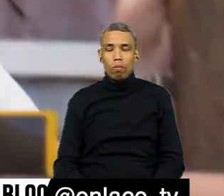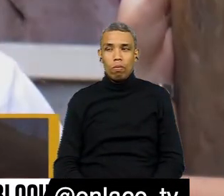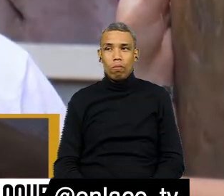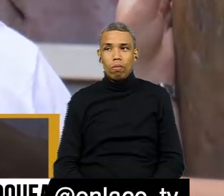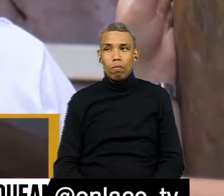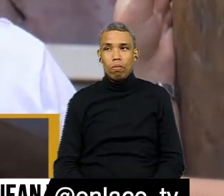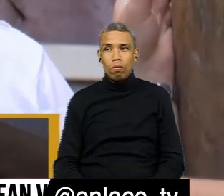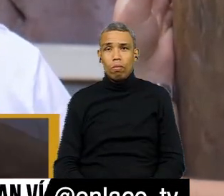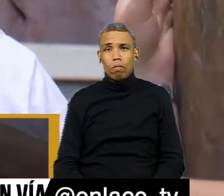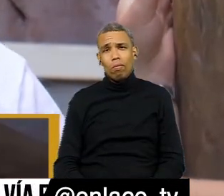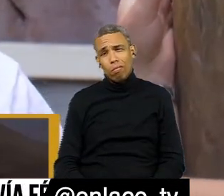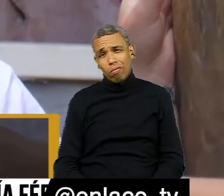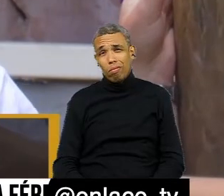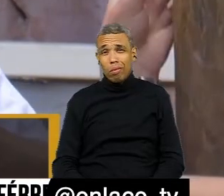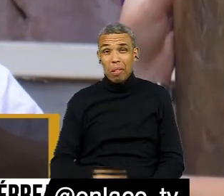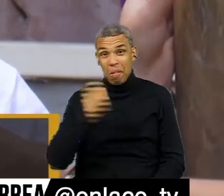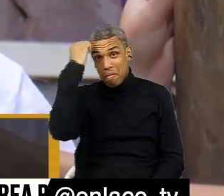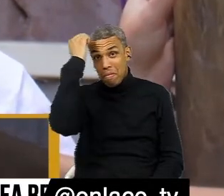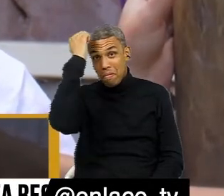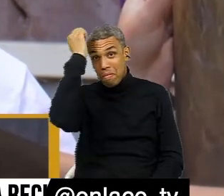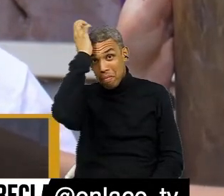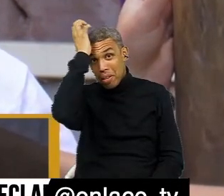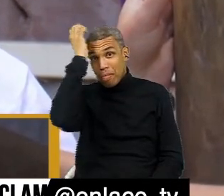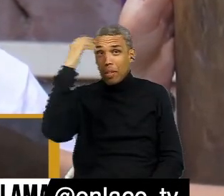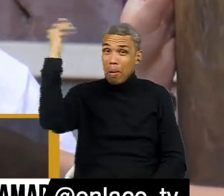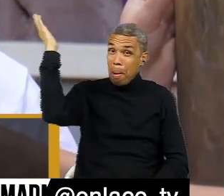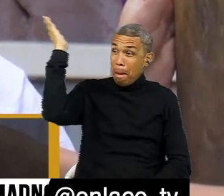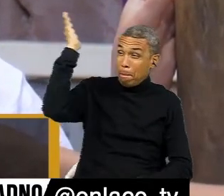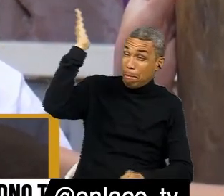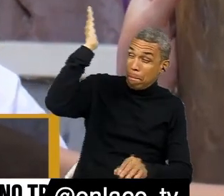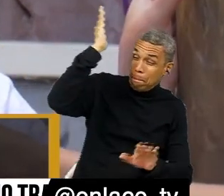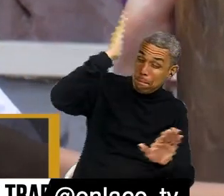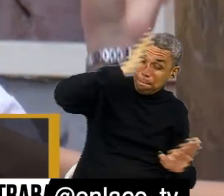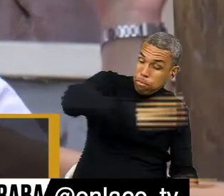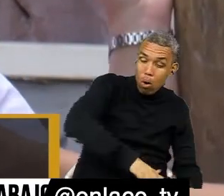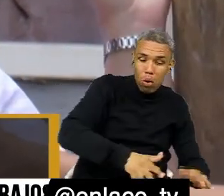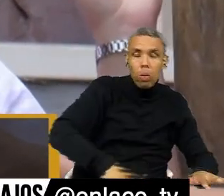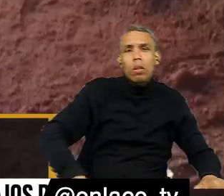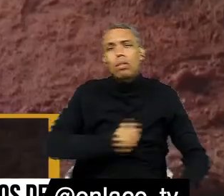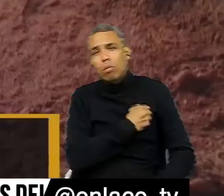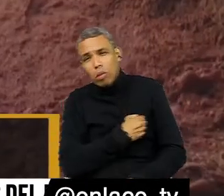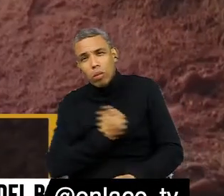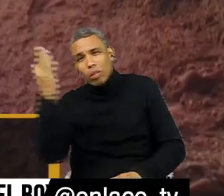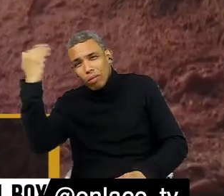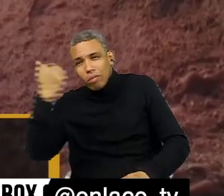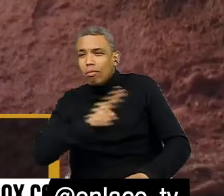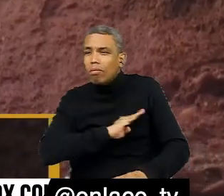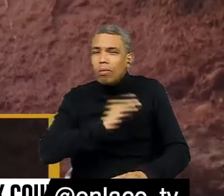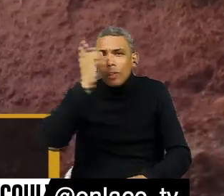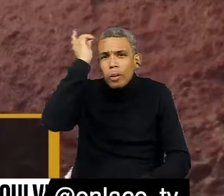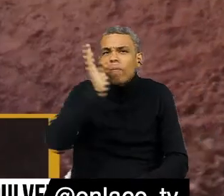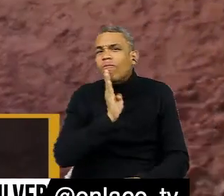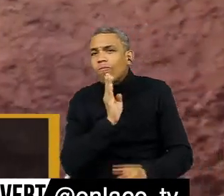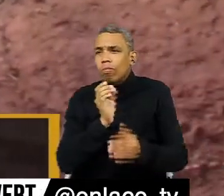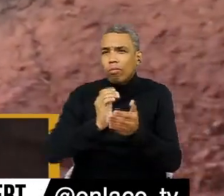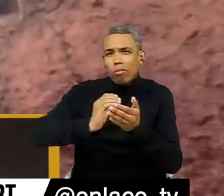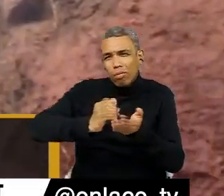Nosotros pedimos la colaboración del alcalde, de alguien que nos pueda colaborar, dar la mano aquí porque realmente